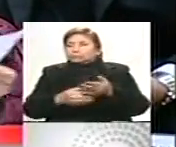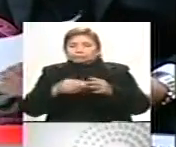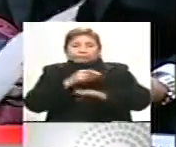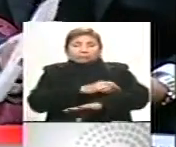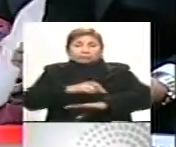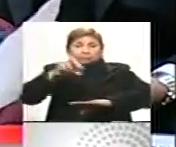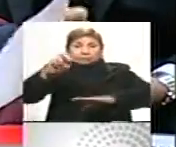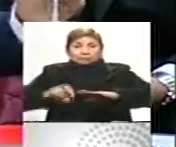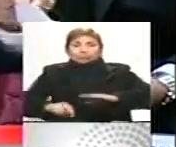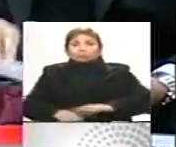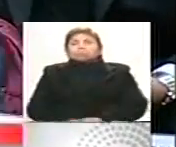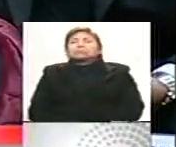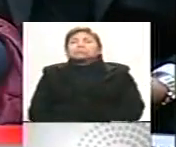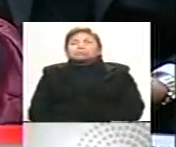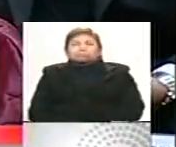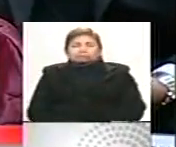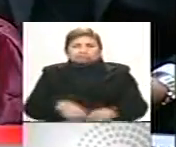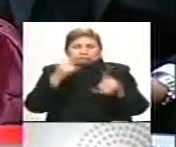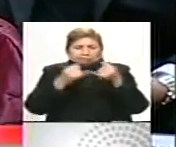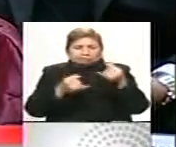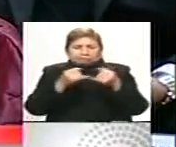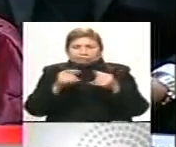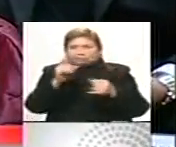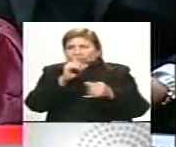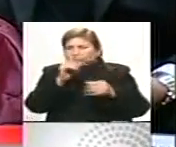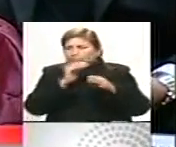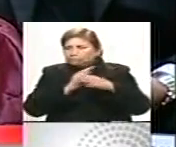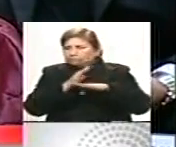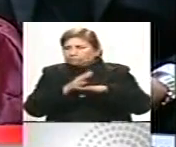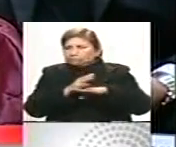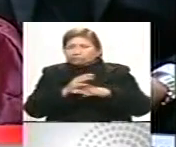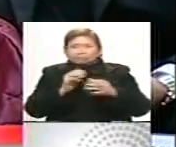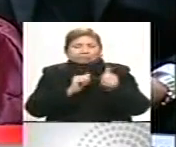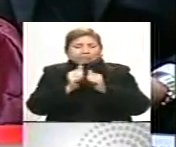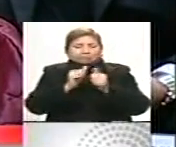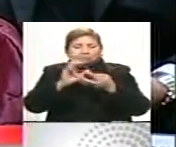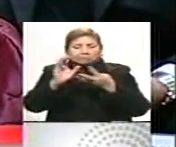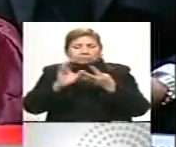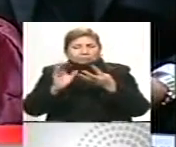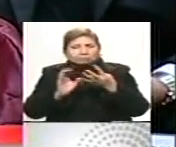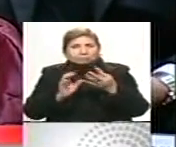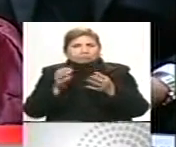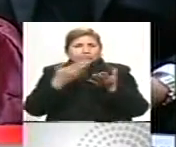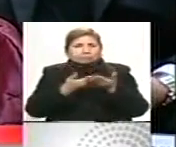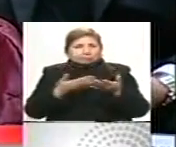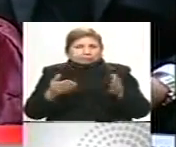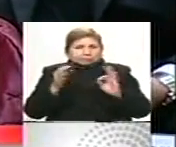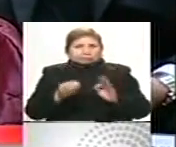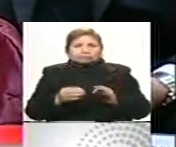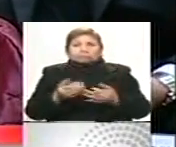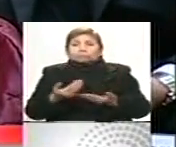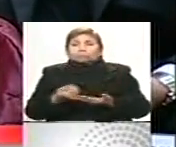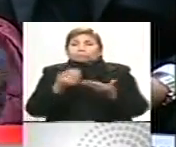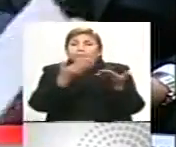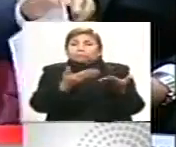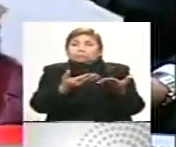profesión. Y por último, no incurrir en ninguna incompatibilidad legal prevista para asumir el